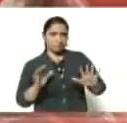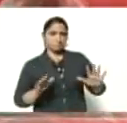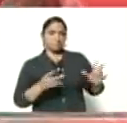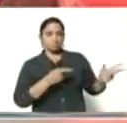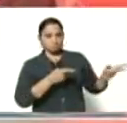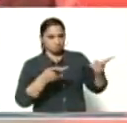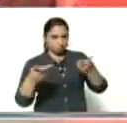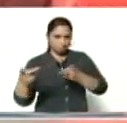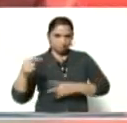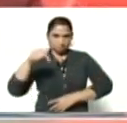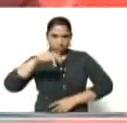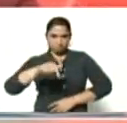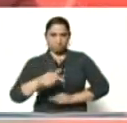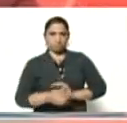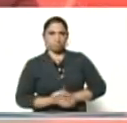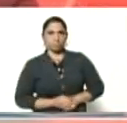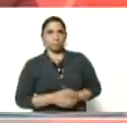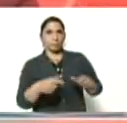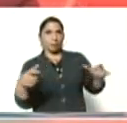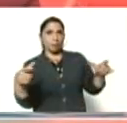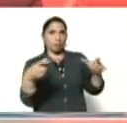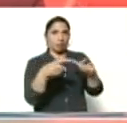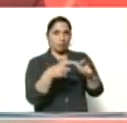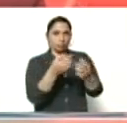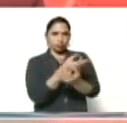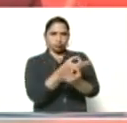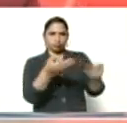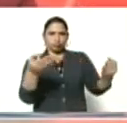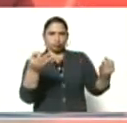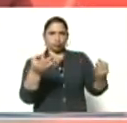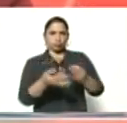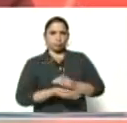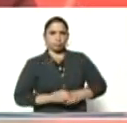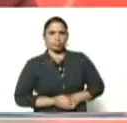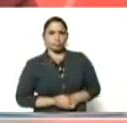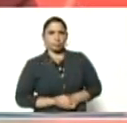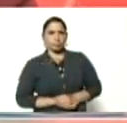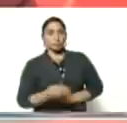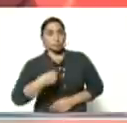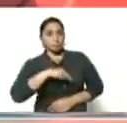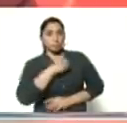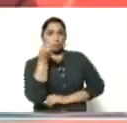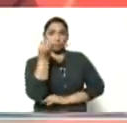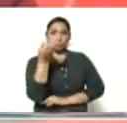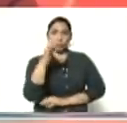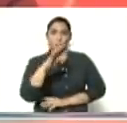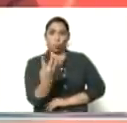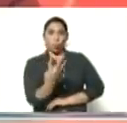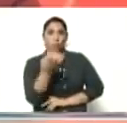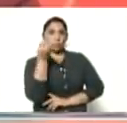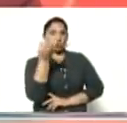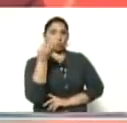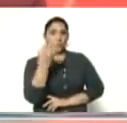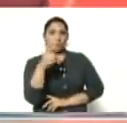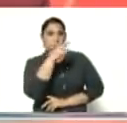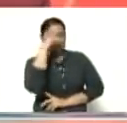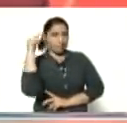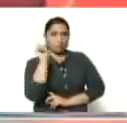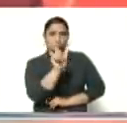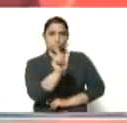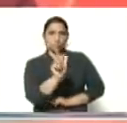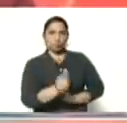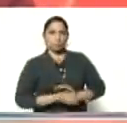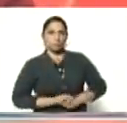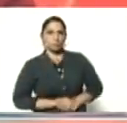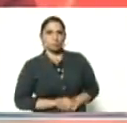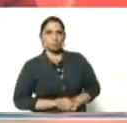bienvenido a esta reunión extraordinaria de nuestro Congreso, el cuarto Congreso del Partido Socialista Unido